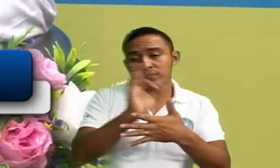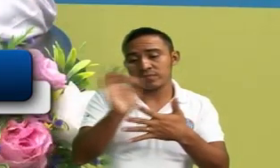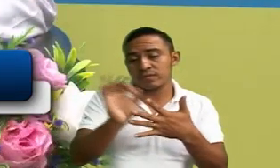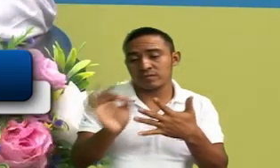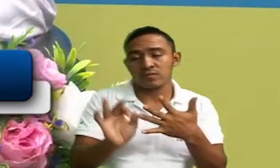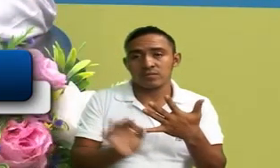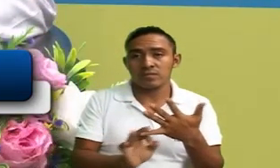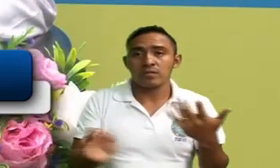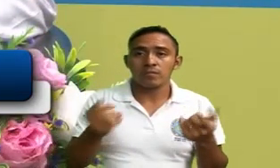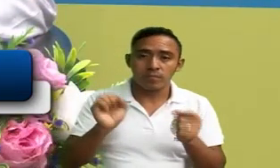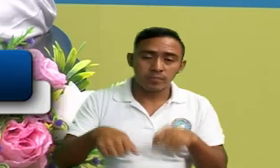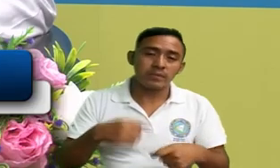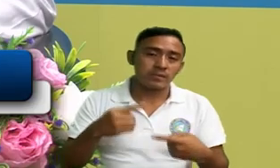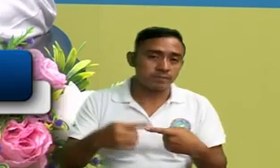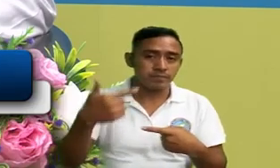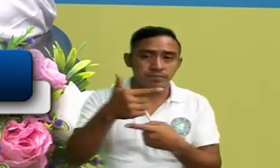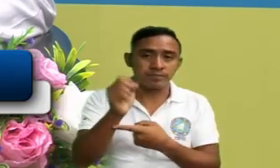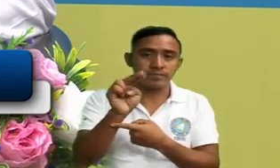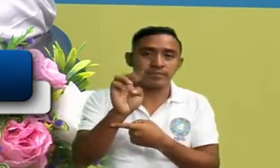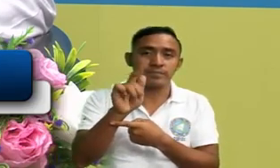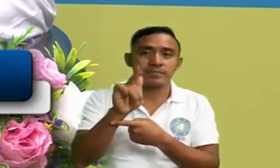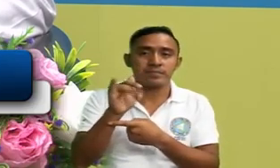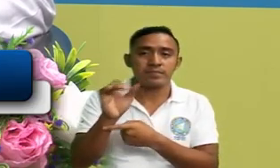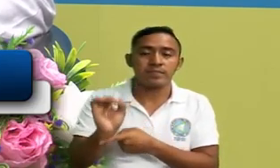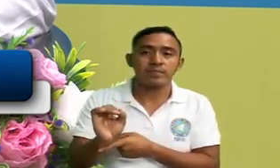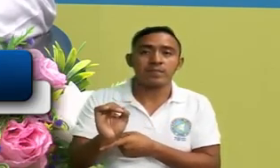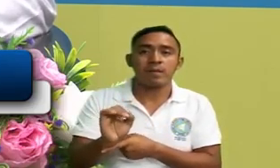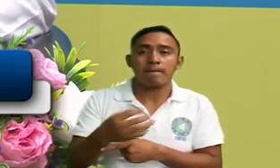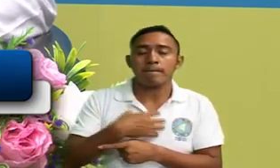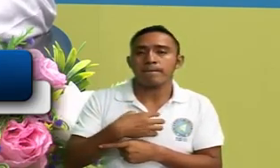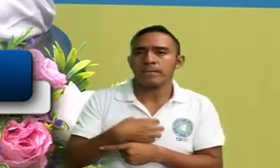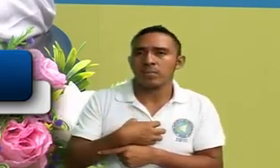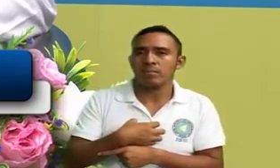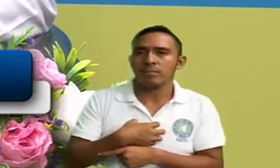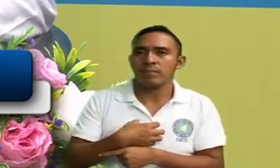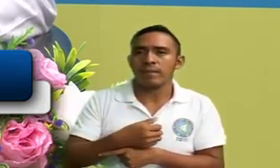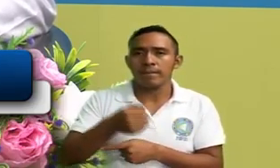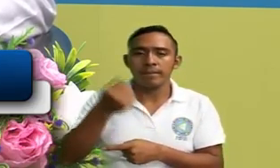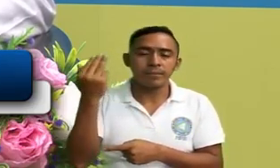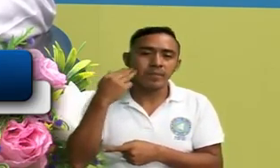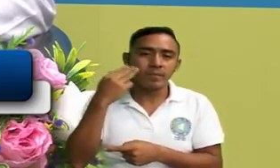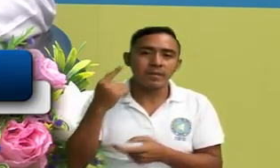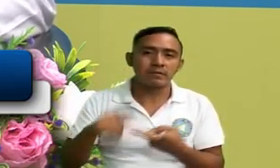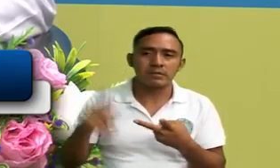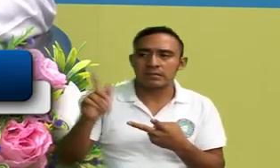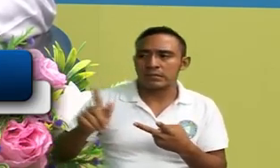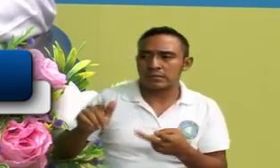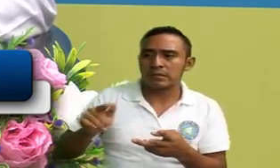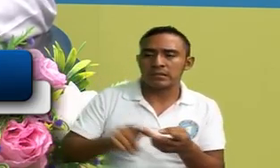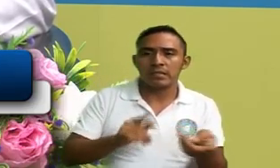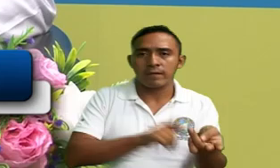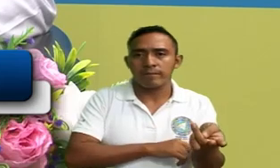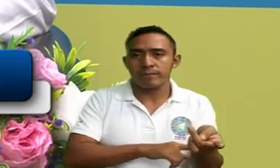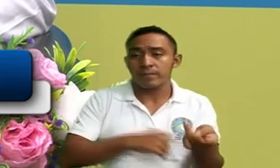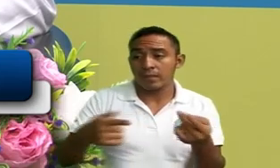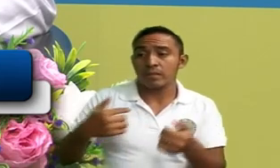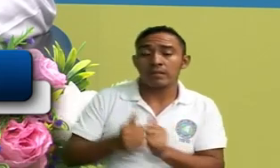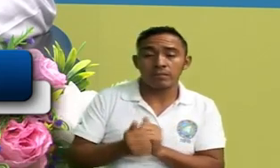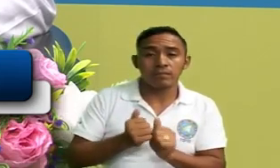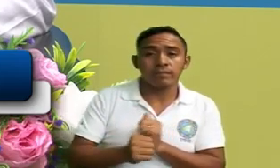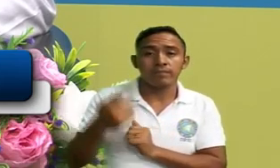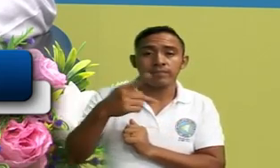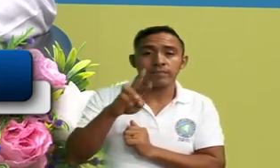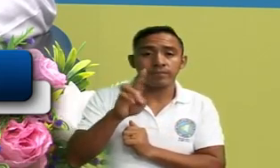punto de vista genético, las pacientes que tienen historias familiares, su mamá, sus tías, sus hermanas, de padecer un síndrome